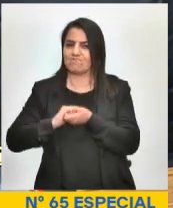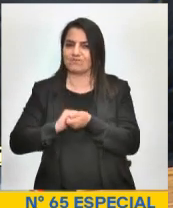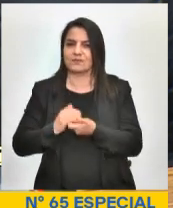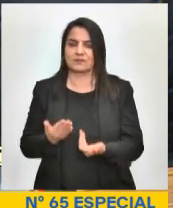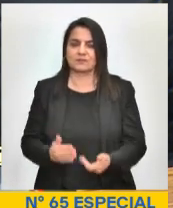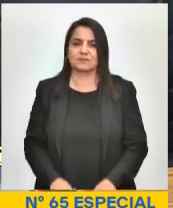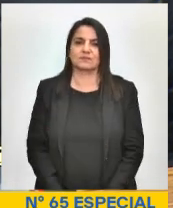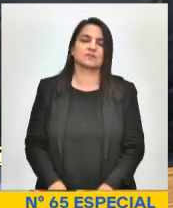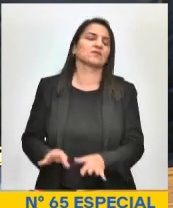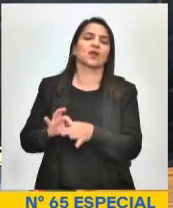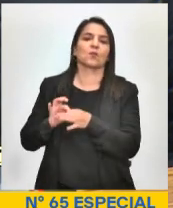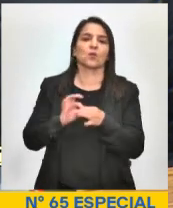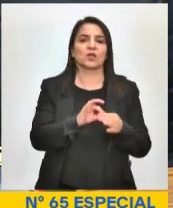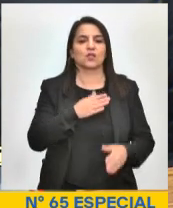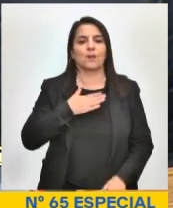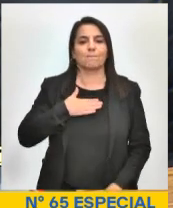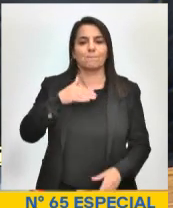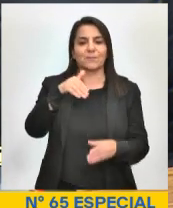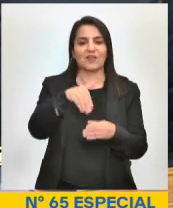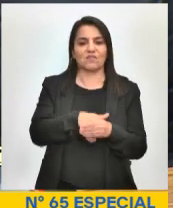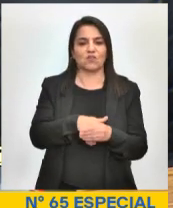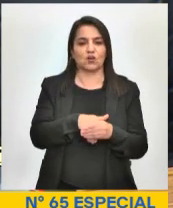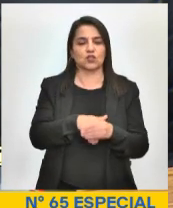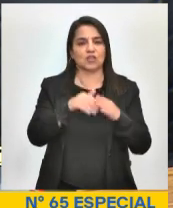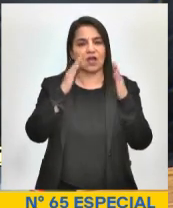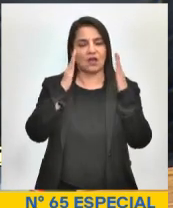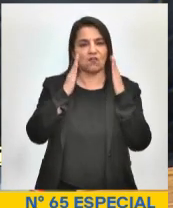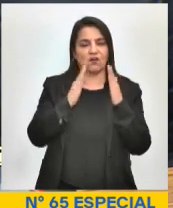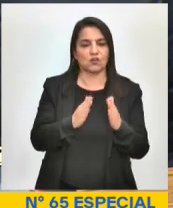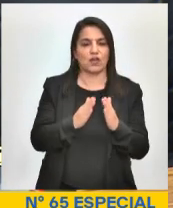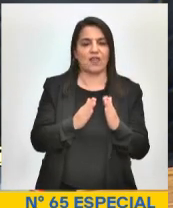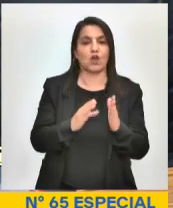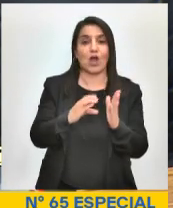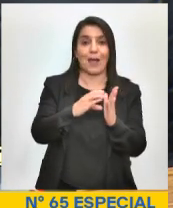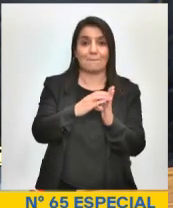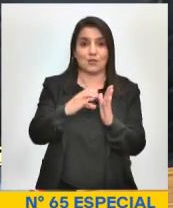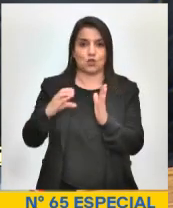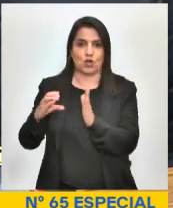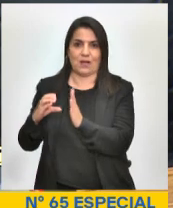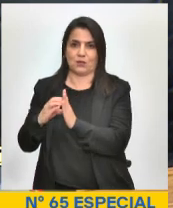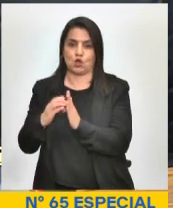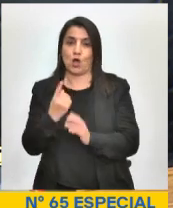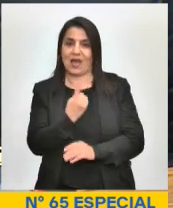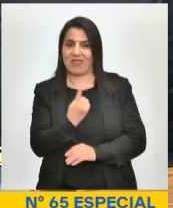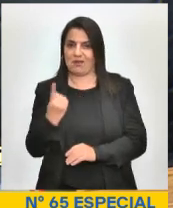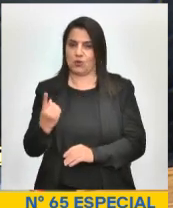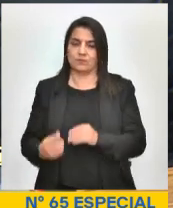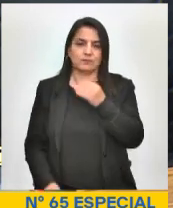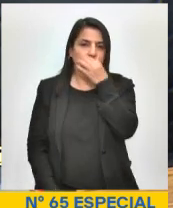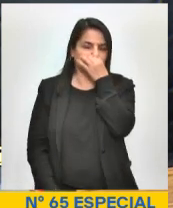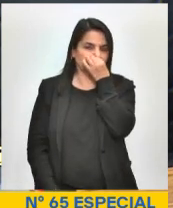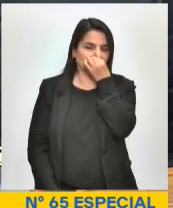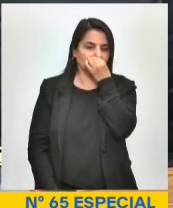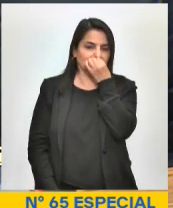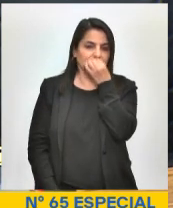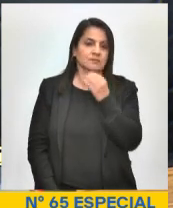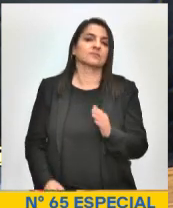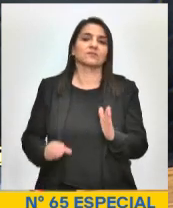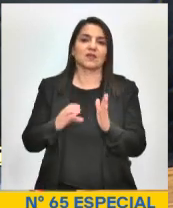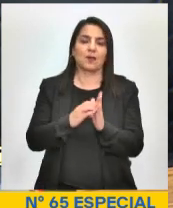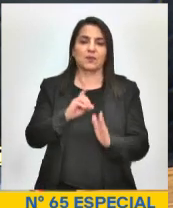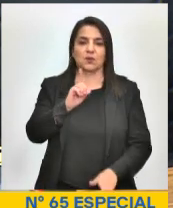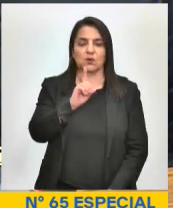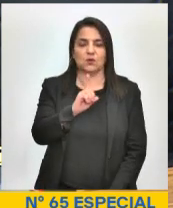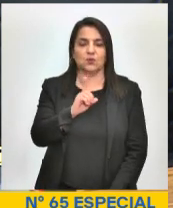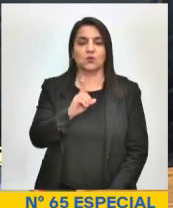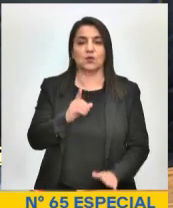esto que mi voto va a ser abordado en cada uno de sus capítulos. Sobre el capítulo acusatorio número 1,